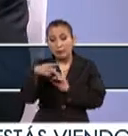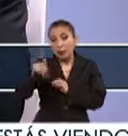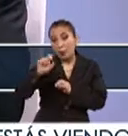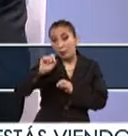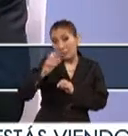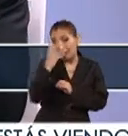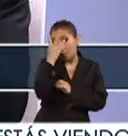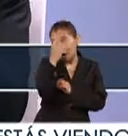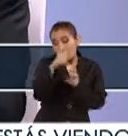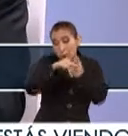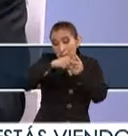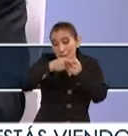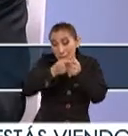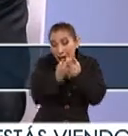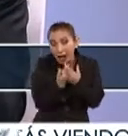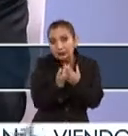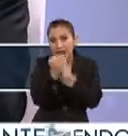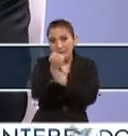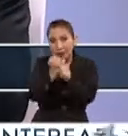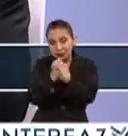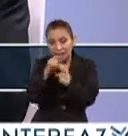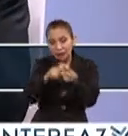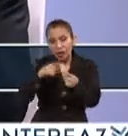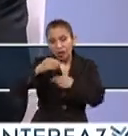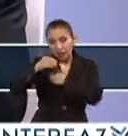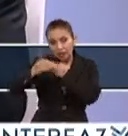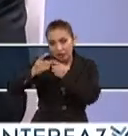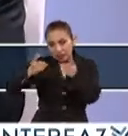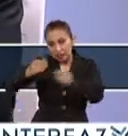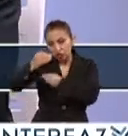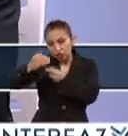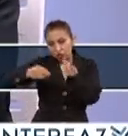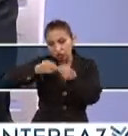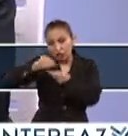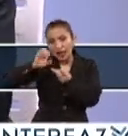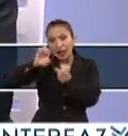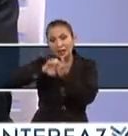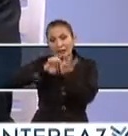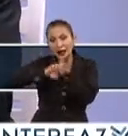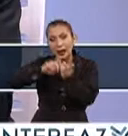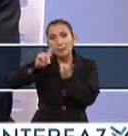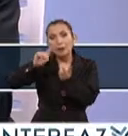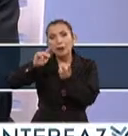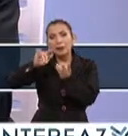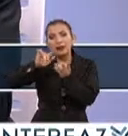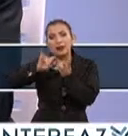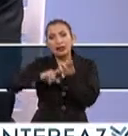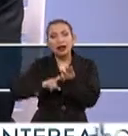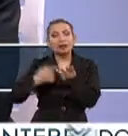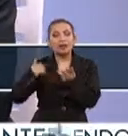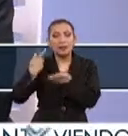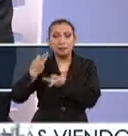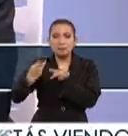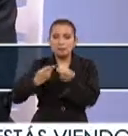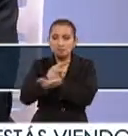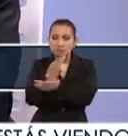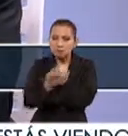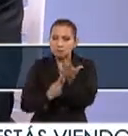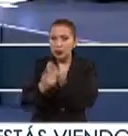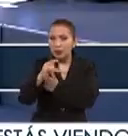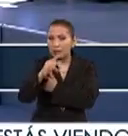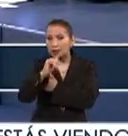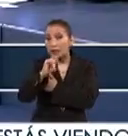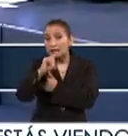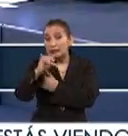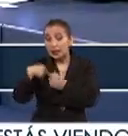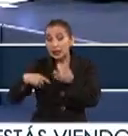el 24 arranca investigación, desarrollo sustentable, ética, probabilidad y estadística y planeación estratégica.